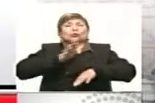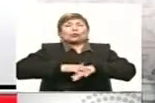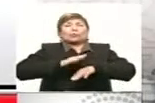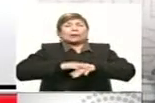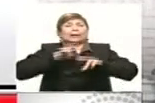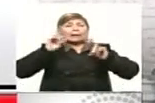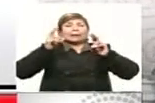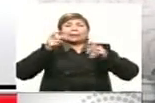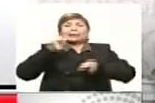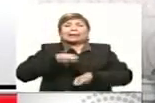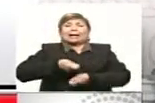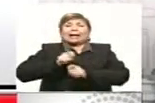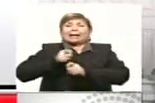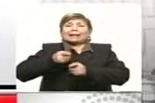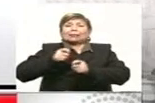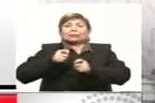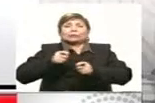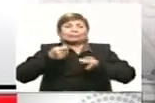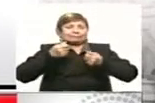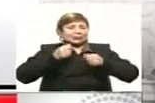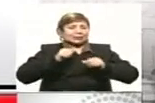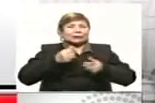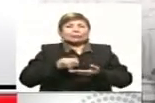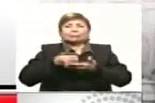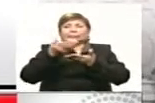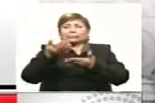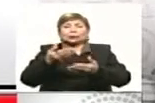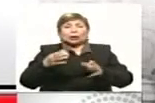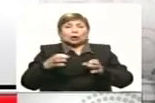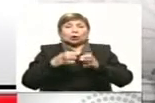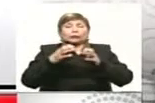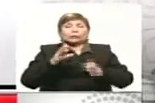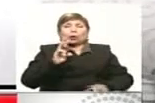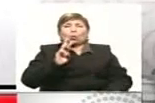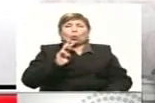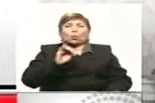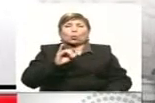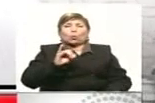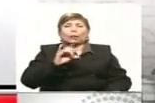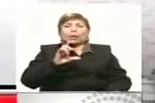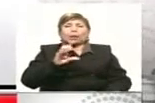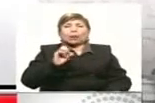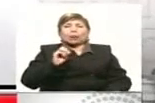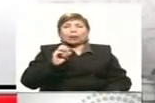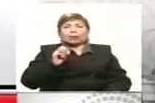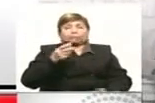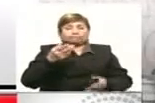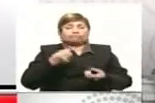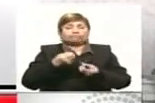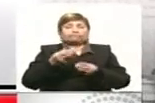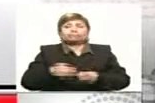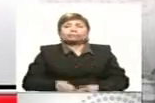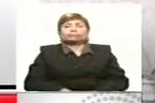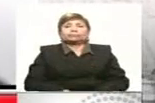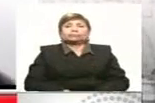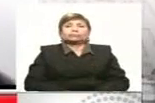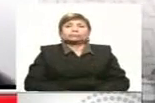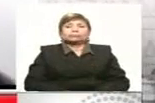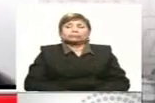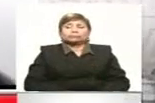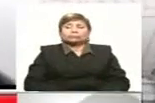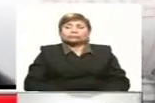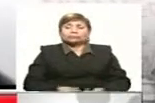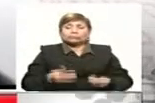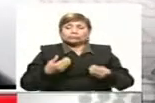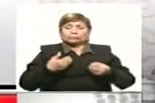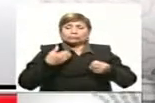de agricultura. Encantado, le hacemos llegar al congresista Wilson el detalle del presupuesto de agricultura para el 2022, que incluso